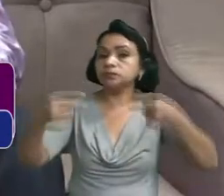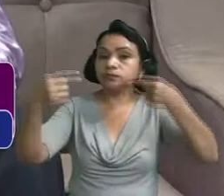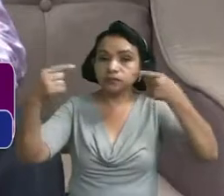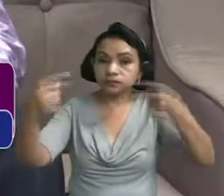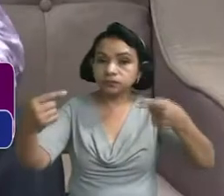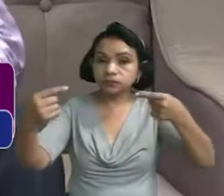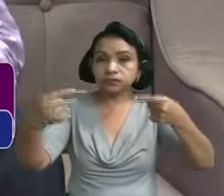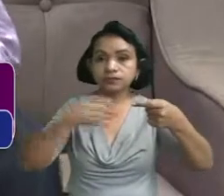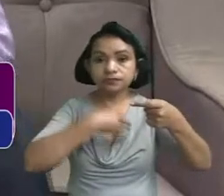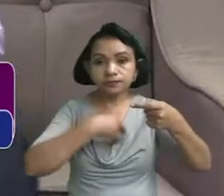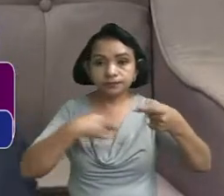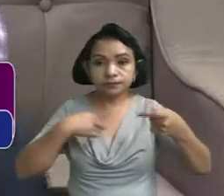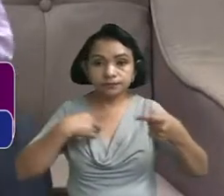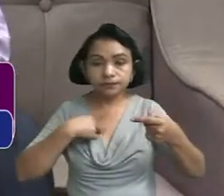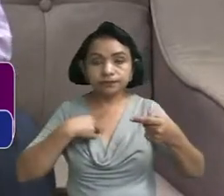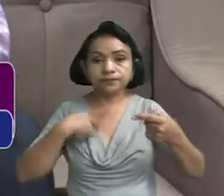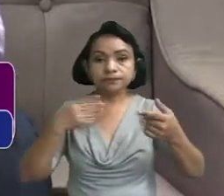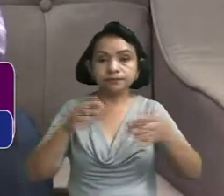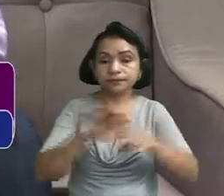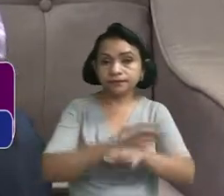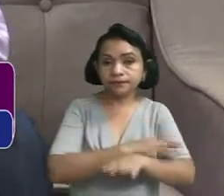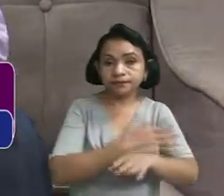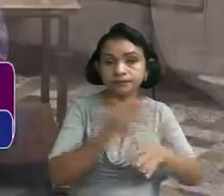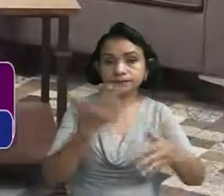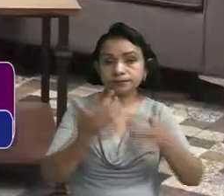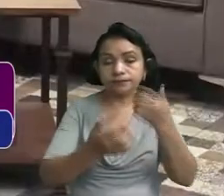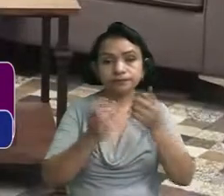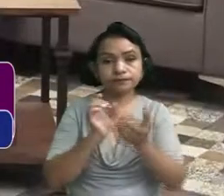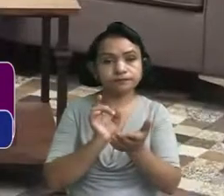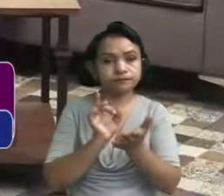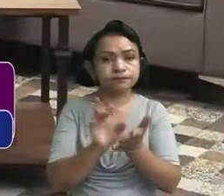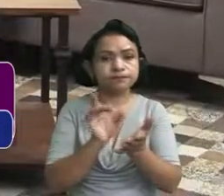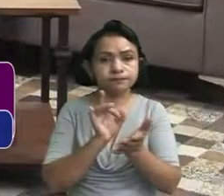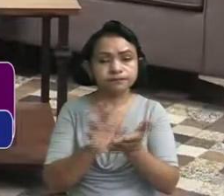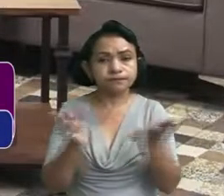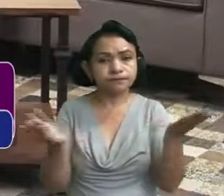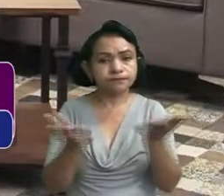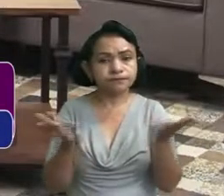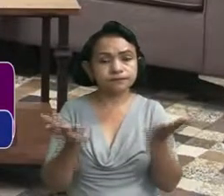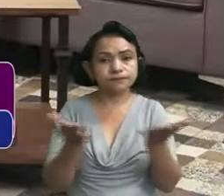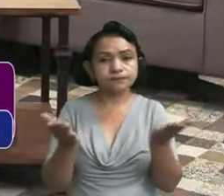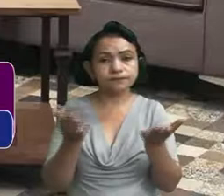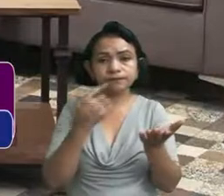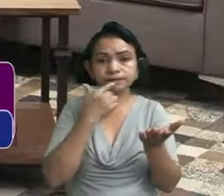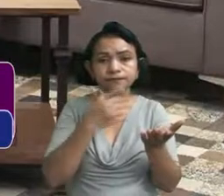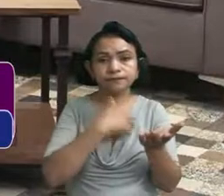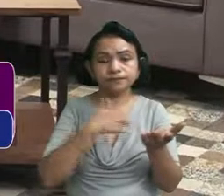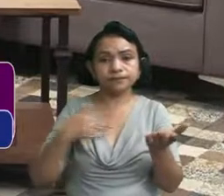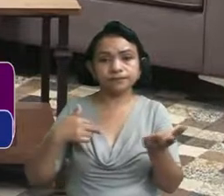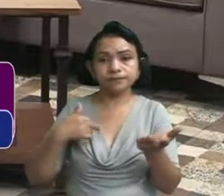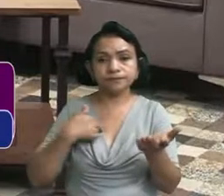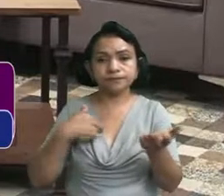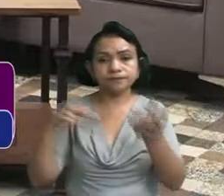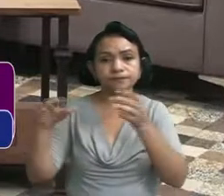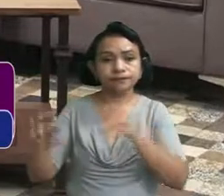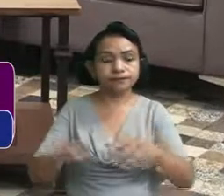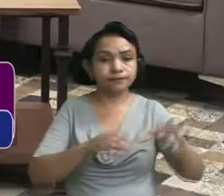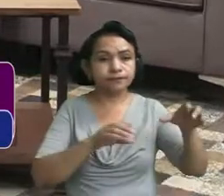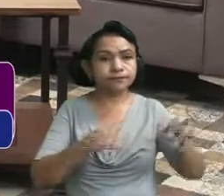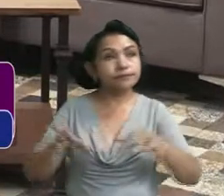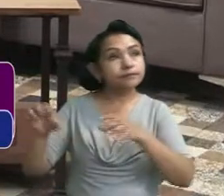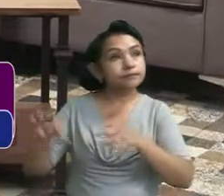para exacerbar los resentimientos, exacerbar el odio, invocar precisamente acciones